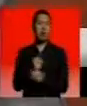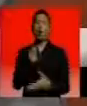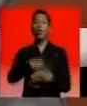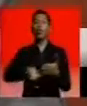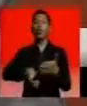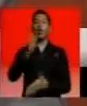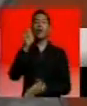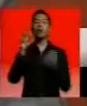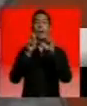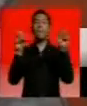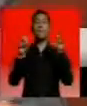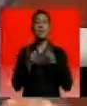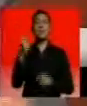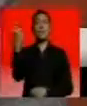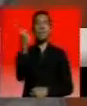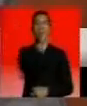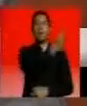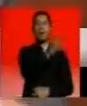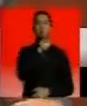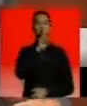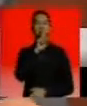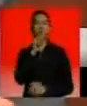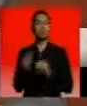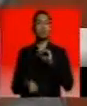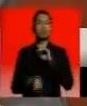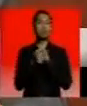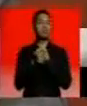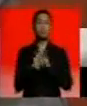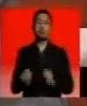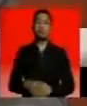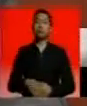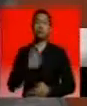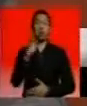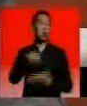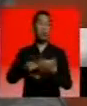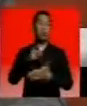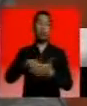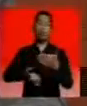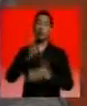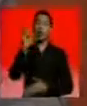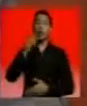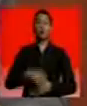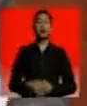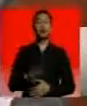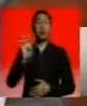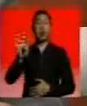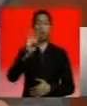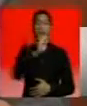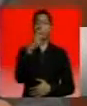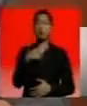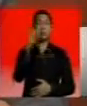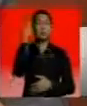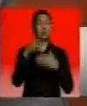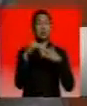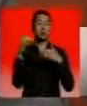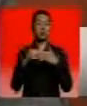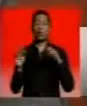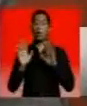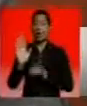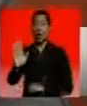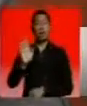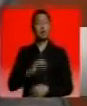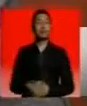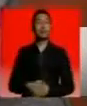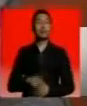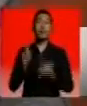la compañía Oil Services. Oil Services firmó contratos por 44 millones de dólares. En esa